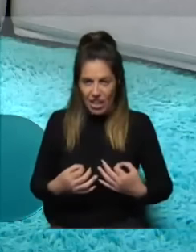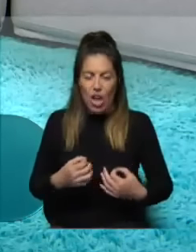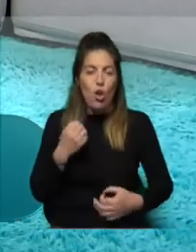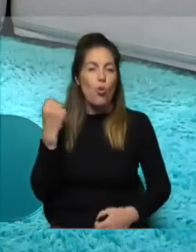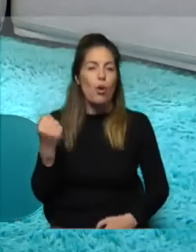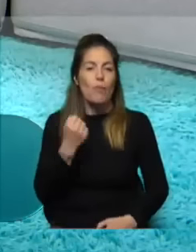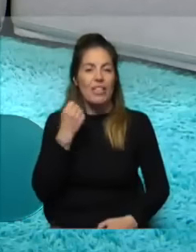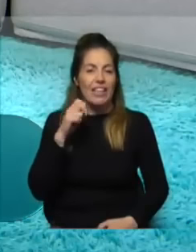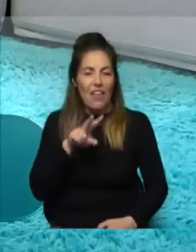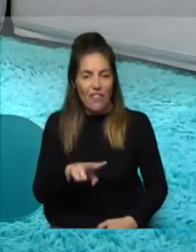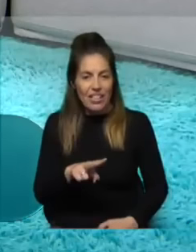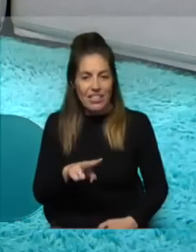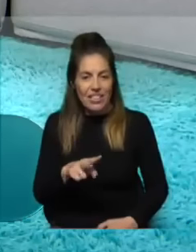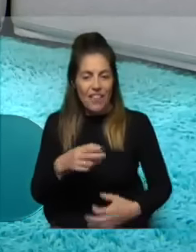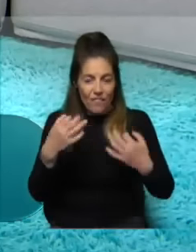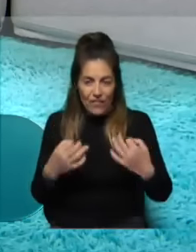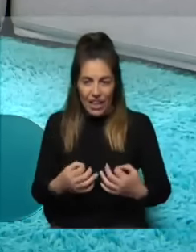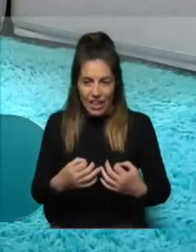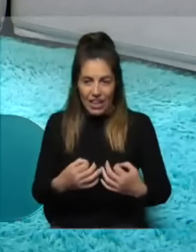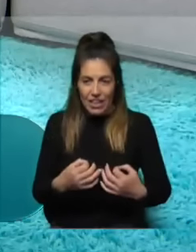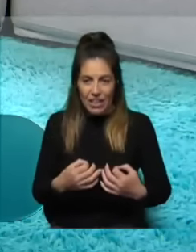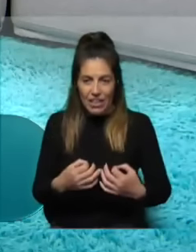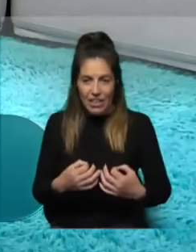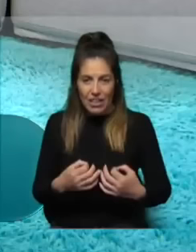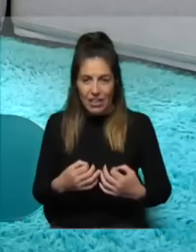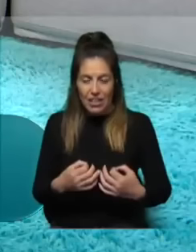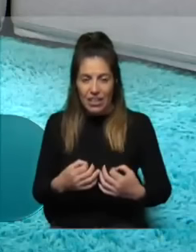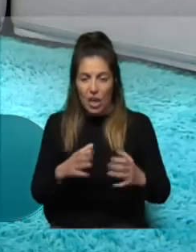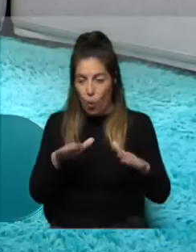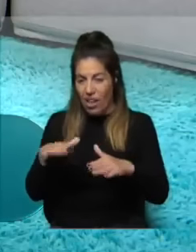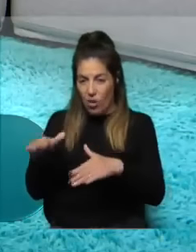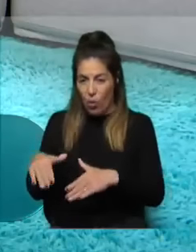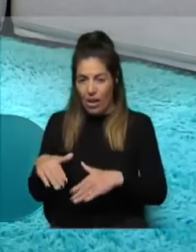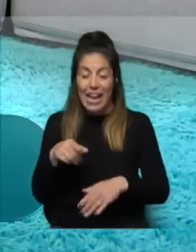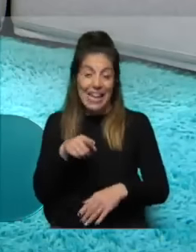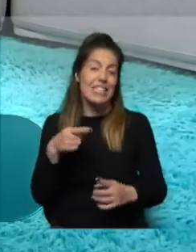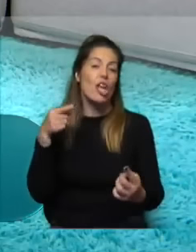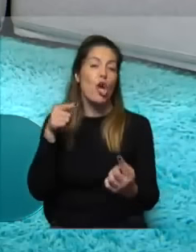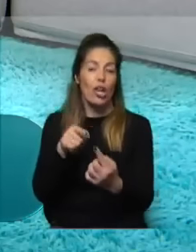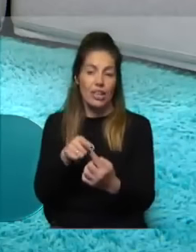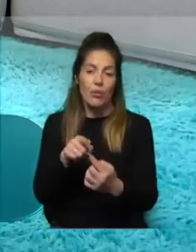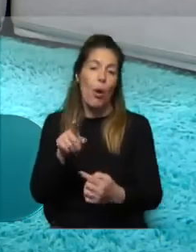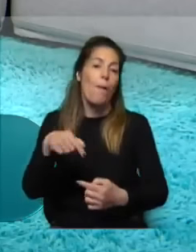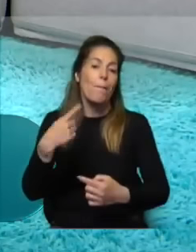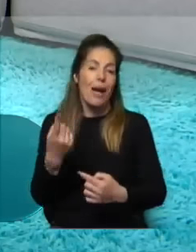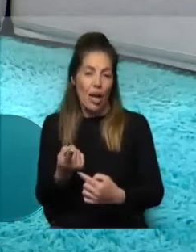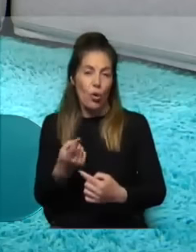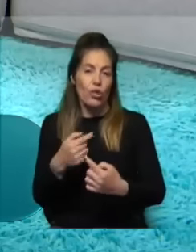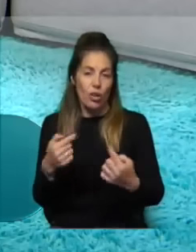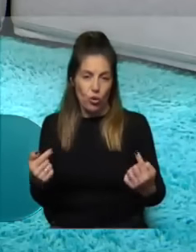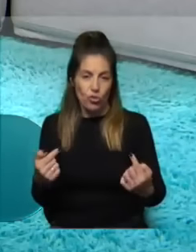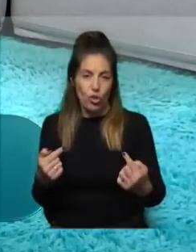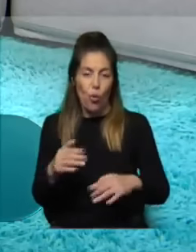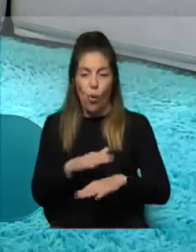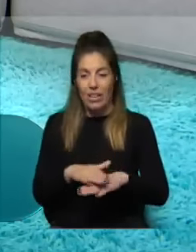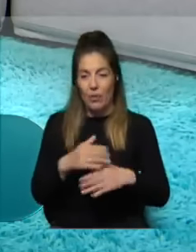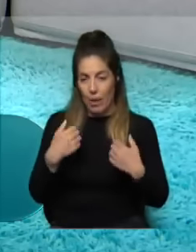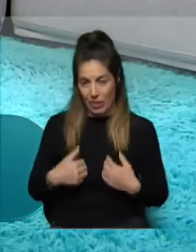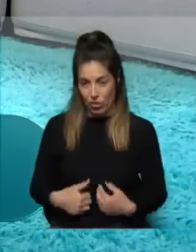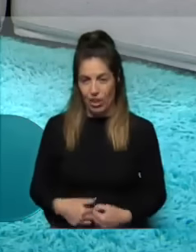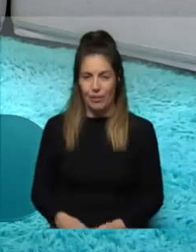importante es verse reflejado uno tal cual es. Ese es el objetivo del espejo, ya sea para otras funciones, como vos decís, o a nivel personal.